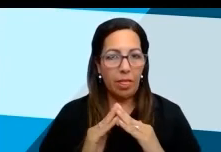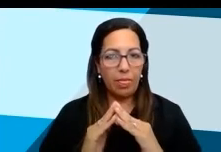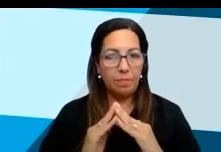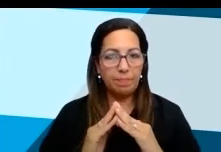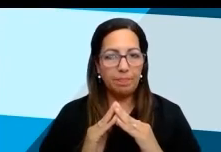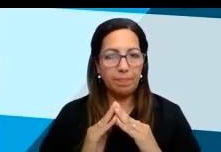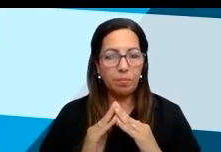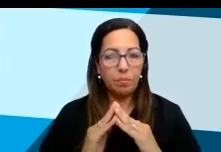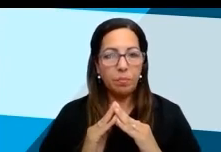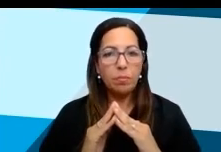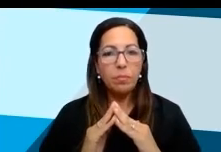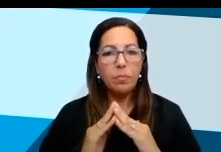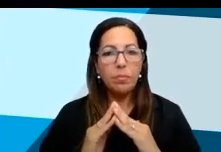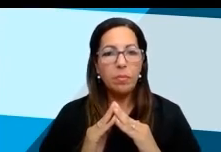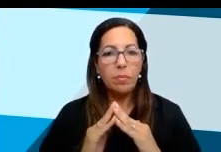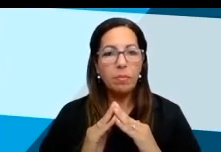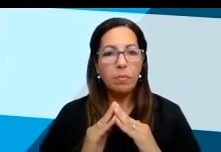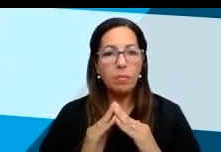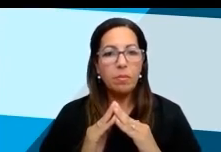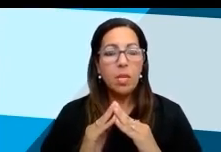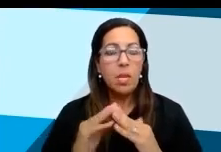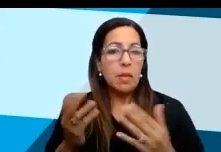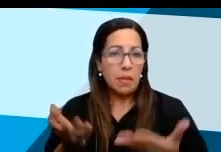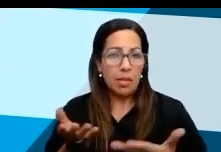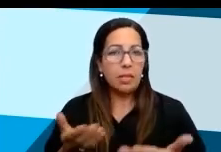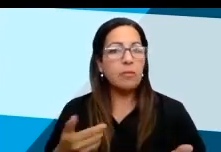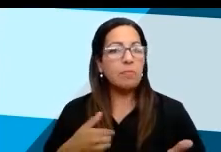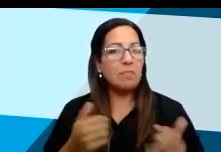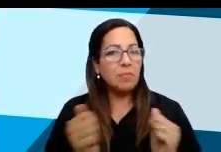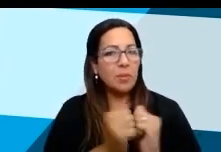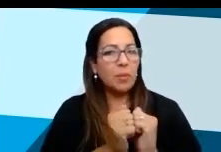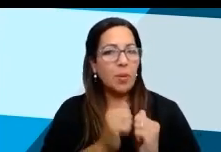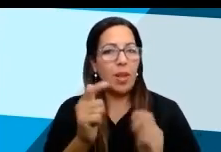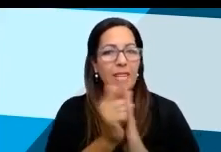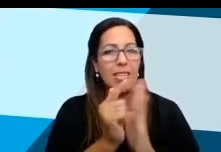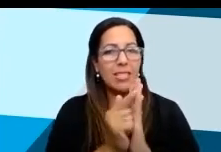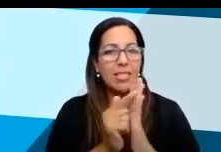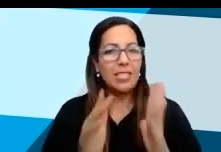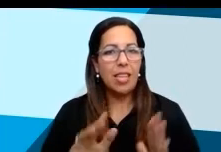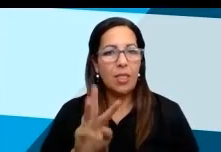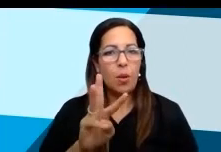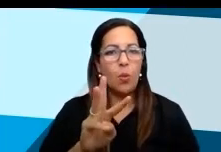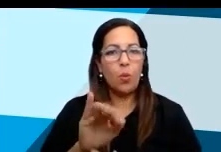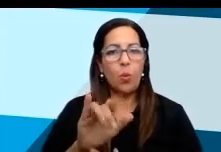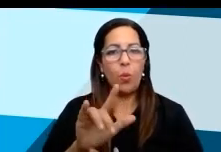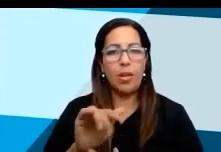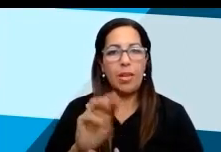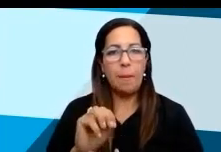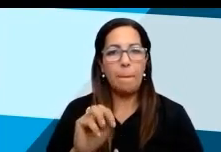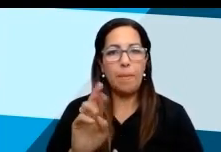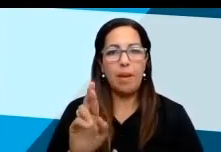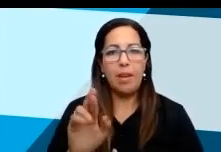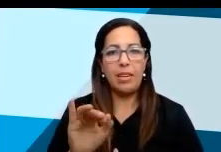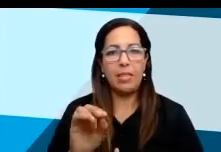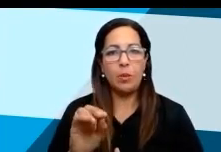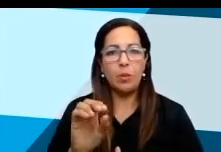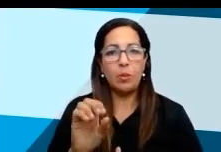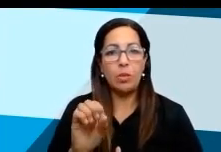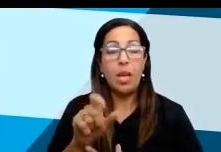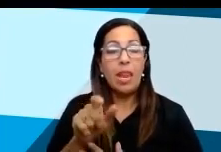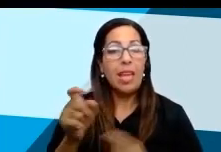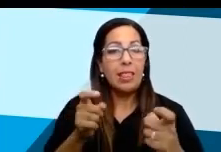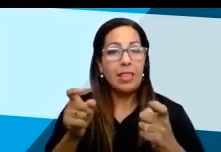De aquí, como recurso, traje conmigo al licenciado William Río. William Río es nuestro director del